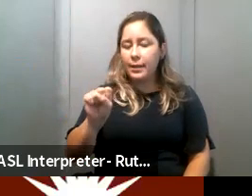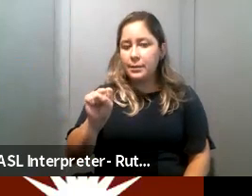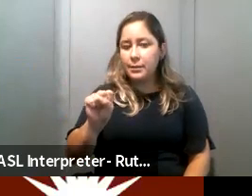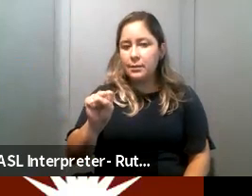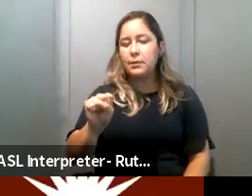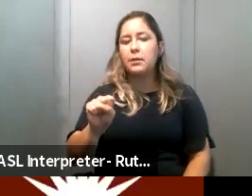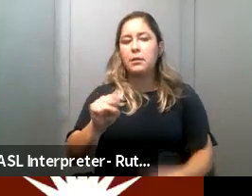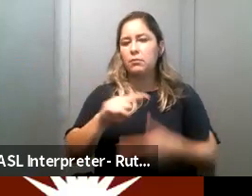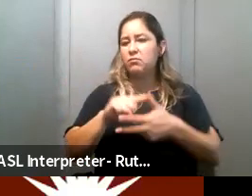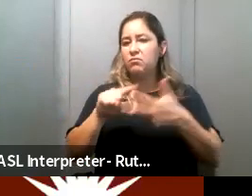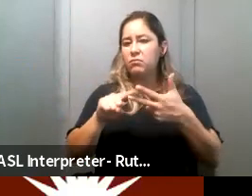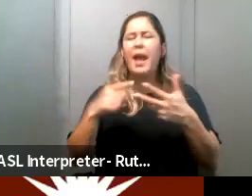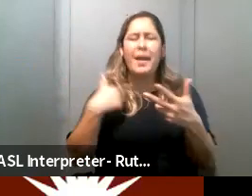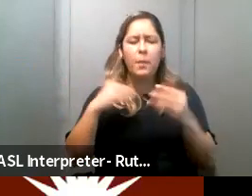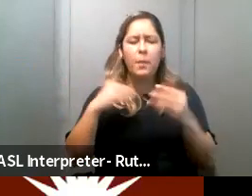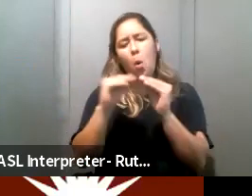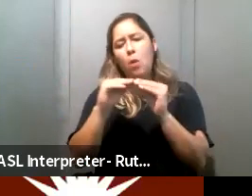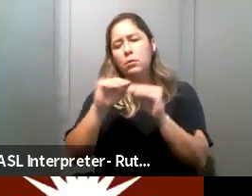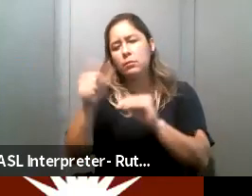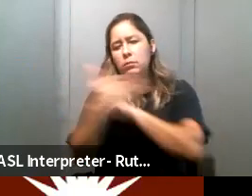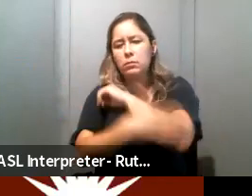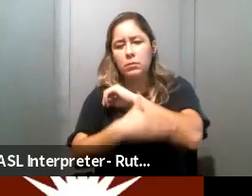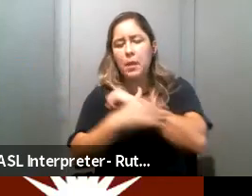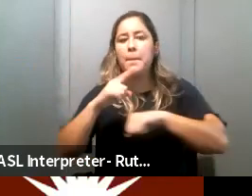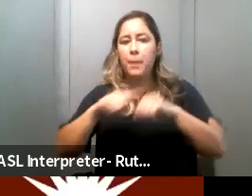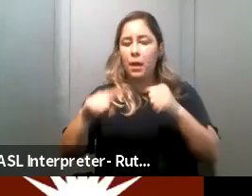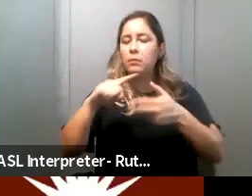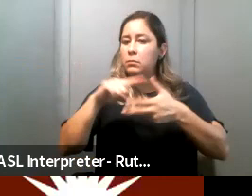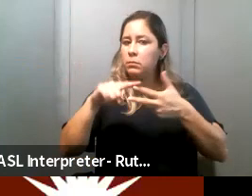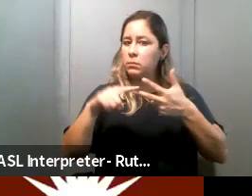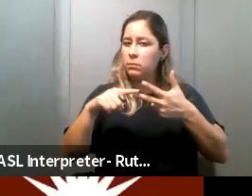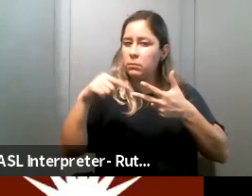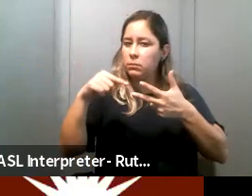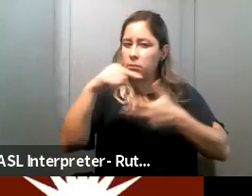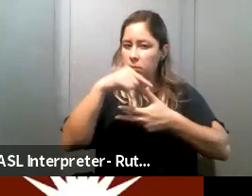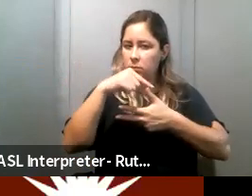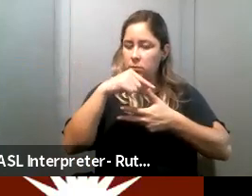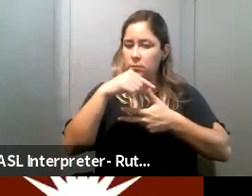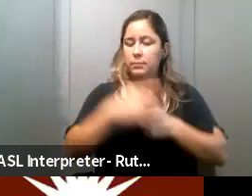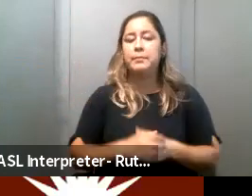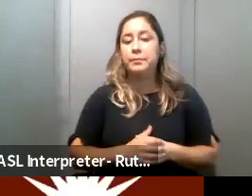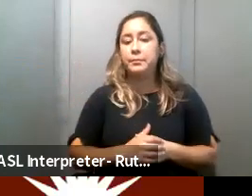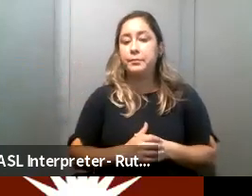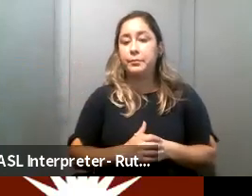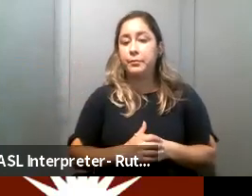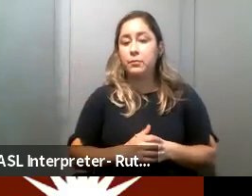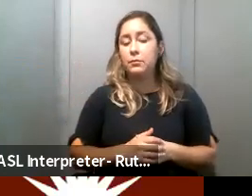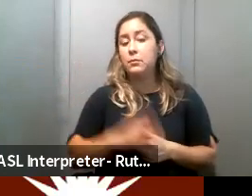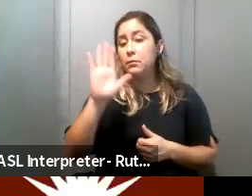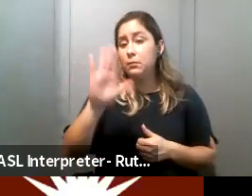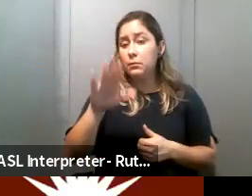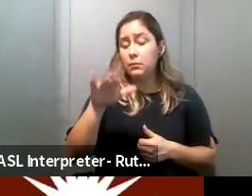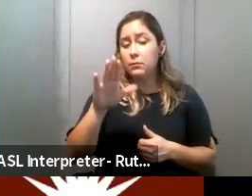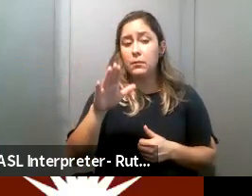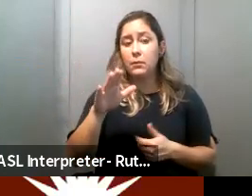pero de estos 3 países son números muy altos. Y simplemente para recordar,